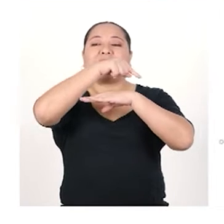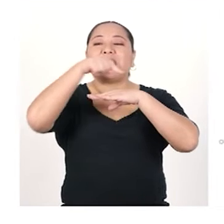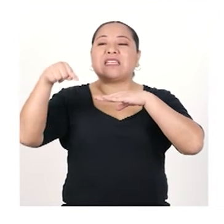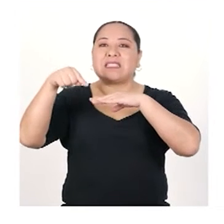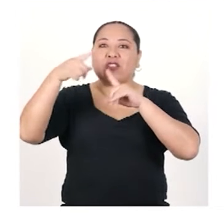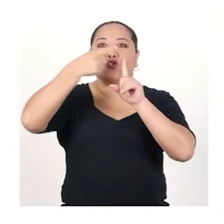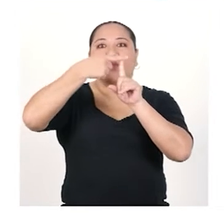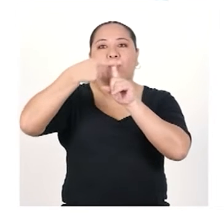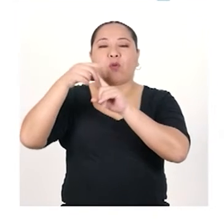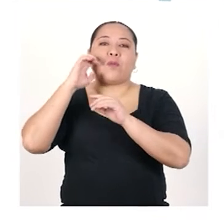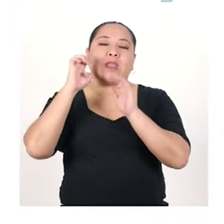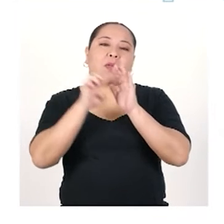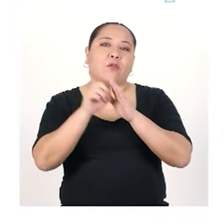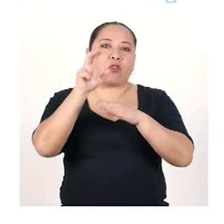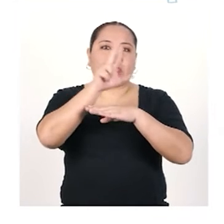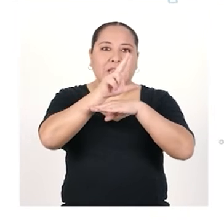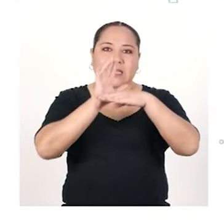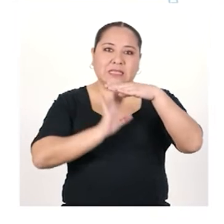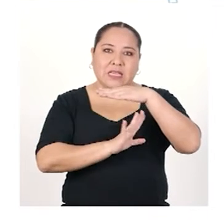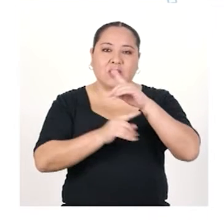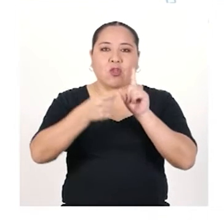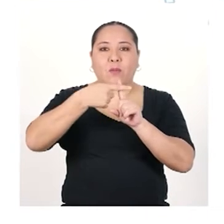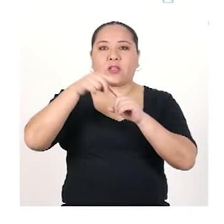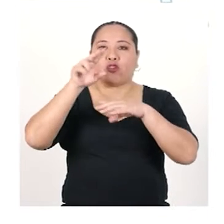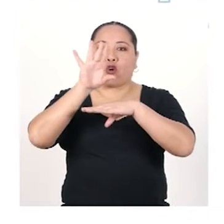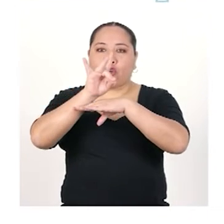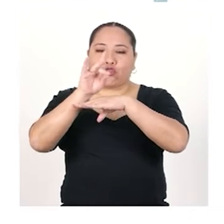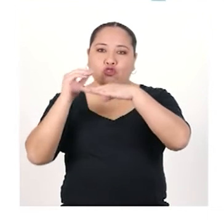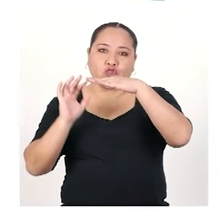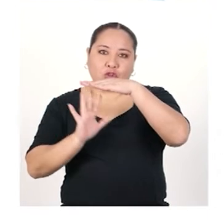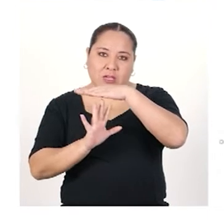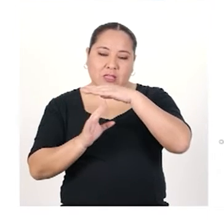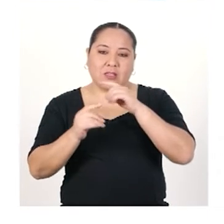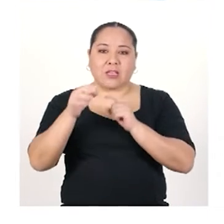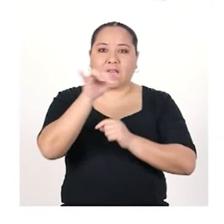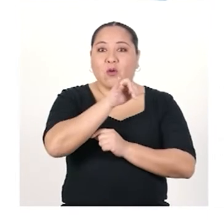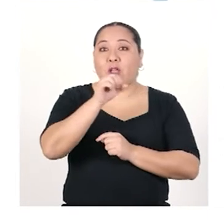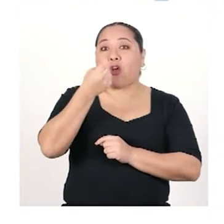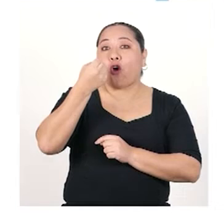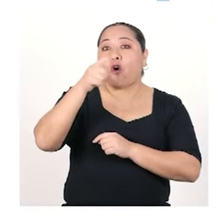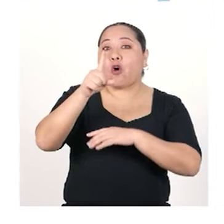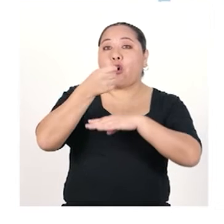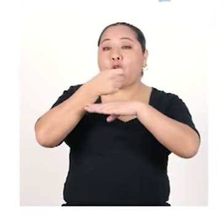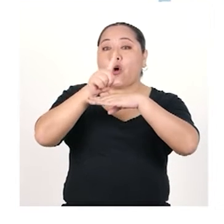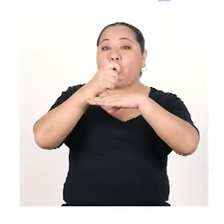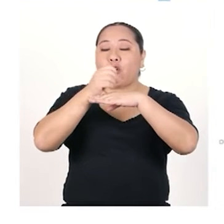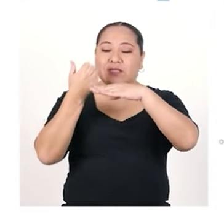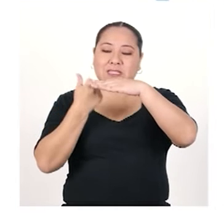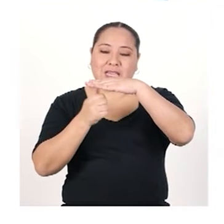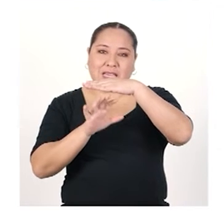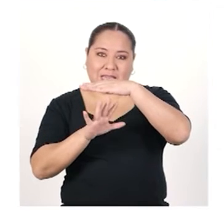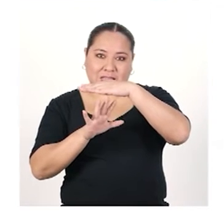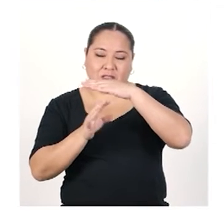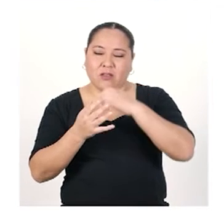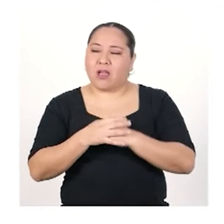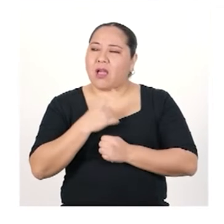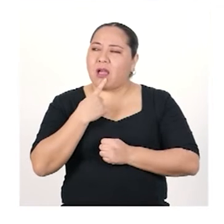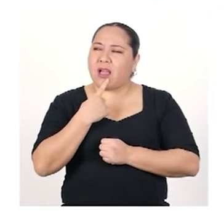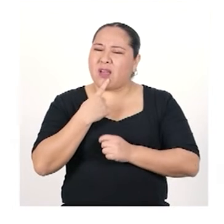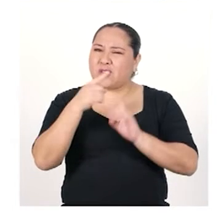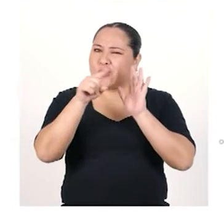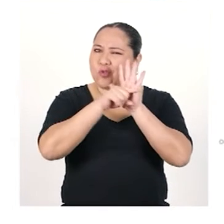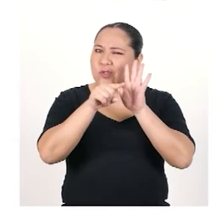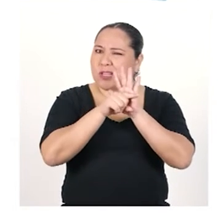numerador. Por ejemplo, si tenemos que 3 quintos más 8 quintos es igual a 11 quintos. ¿Y si hacemos